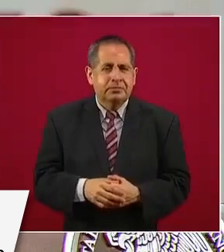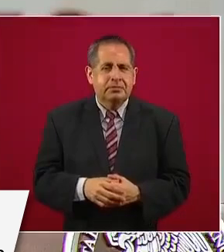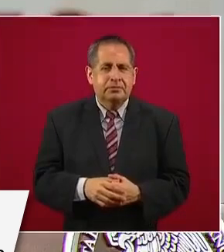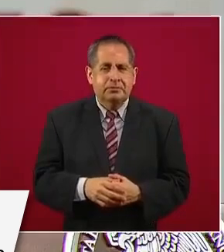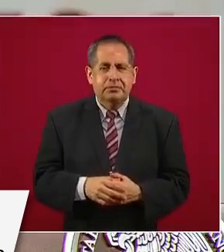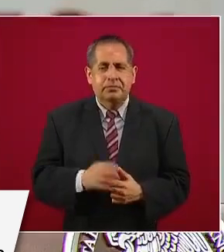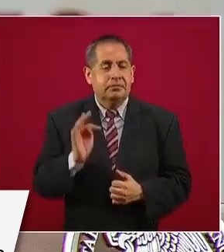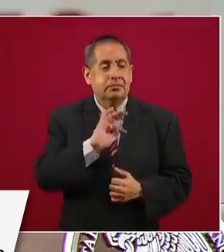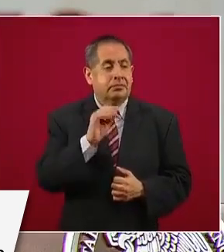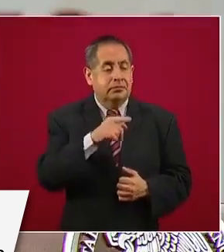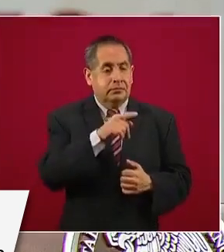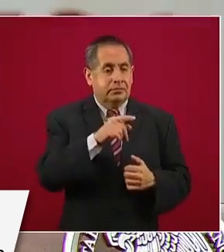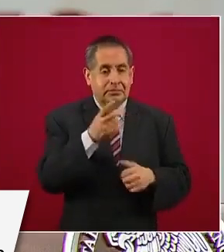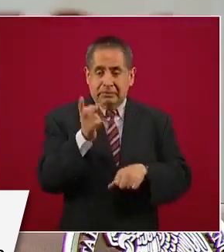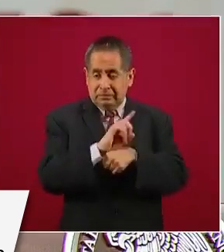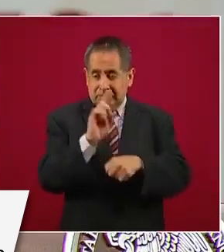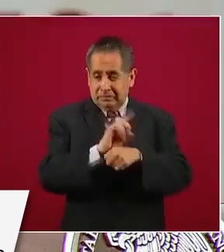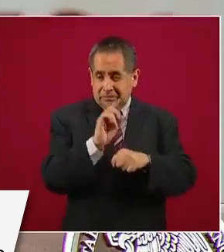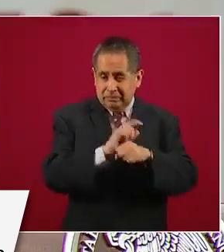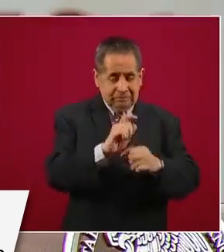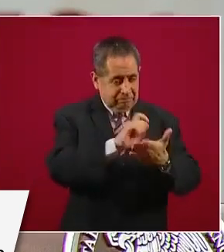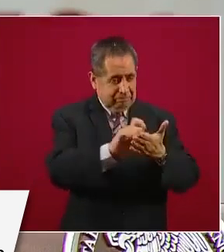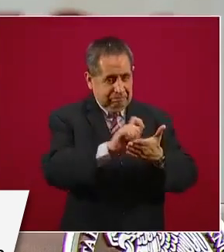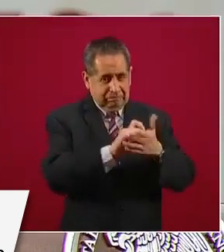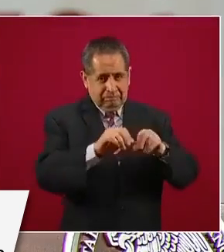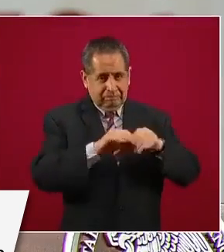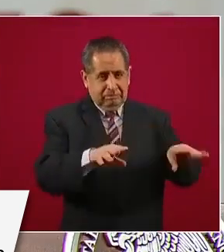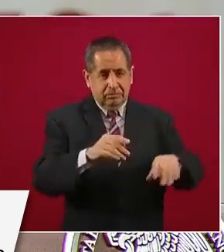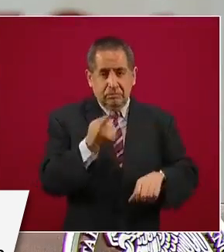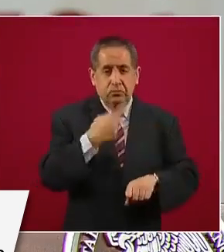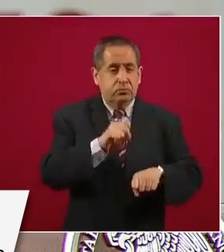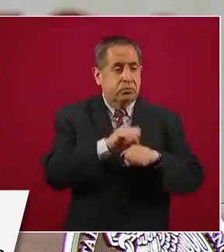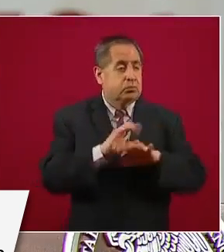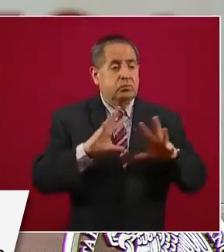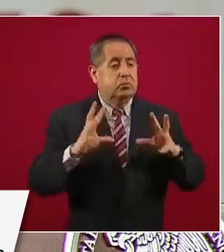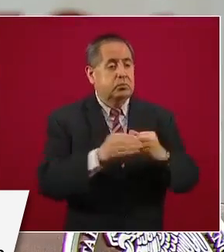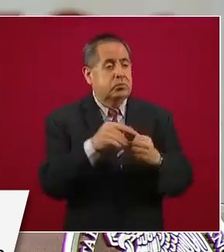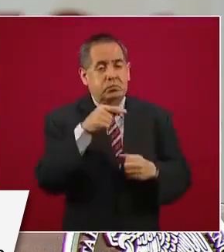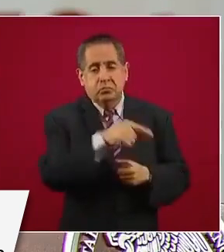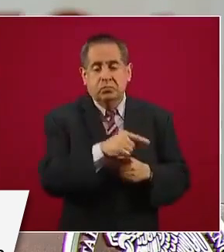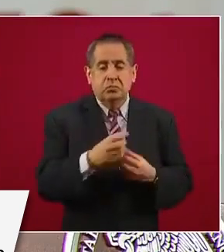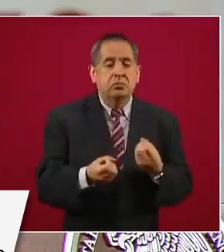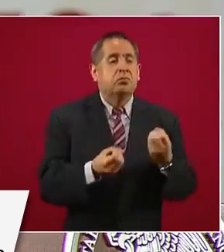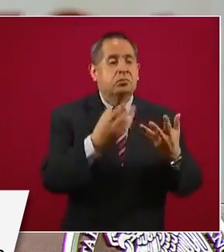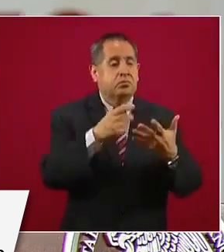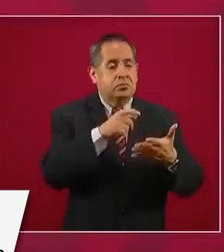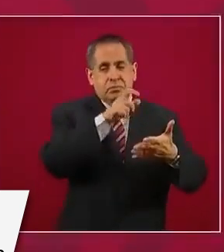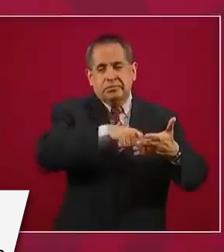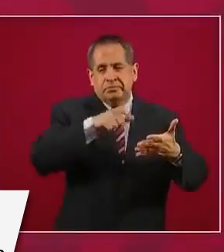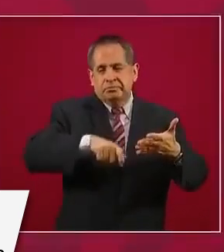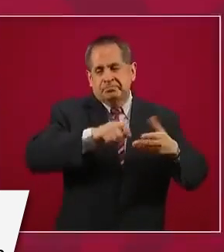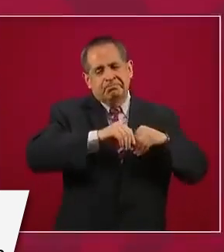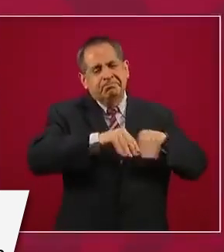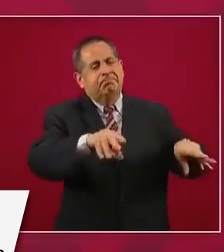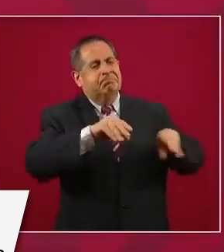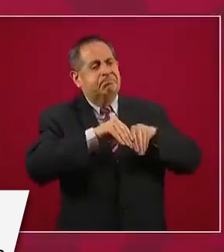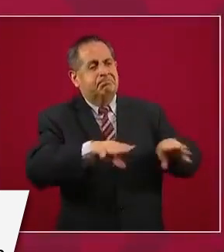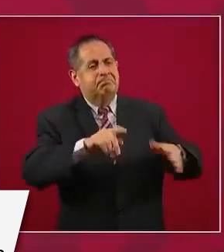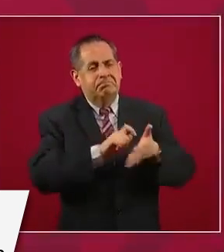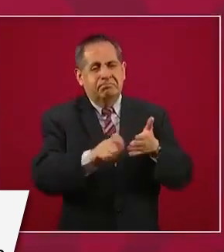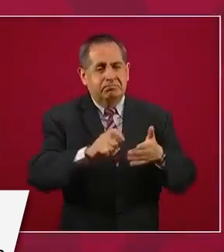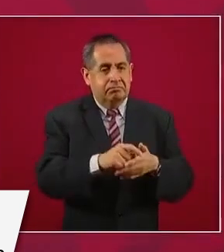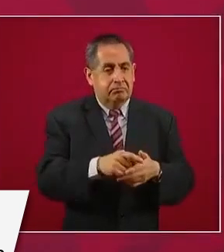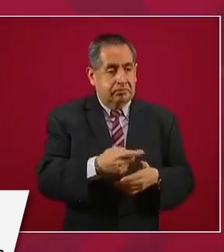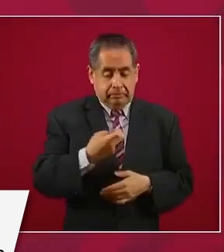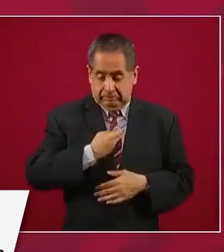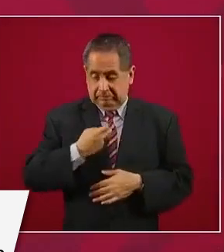Si tienen una columna diaria a la semana, ¿cuántas columnas nos